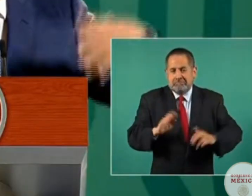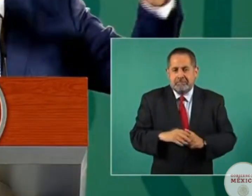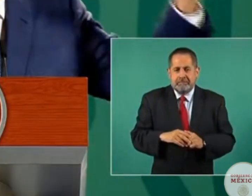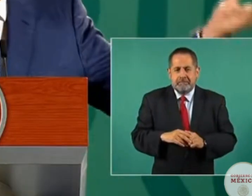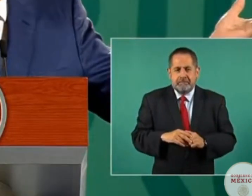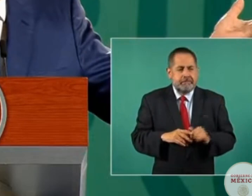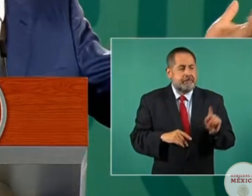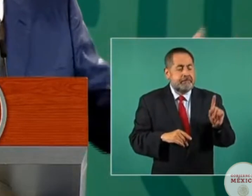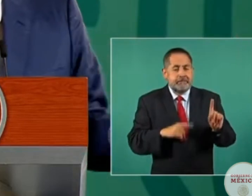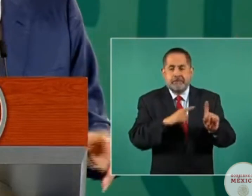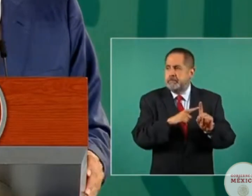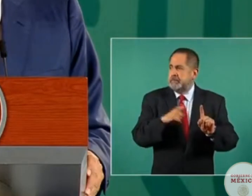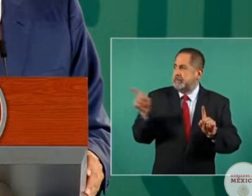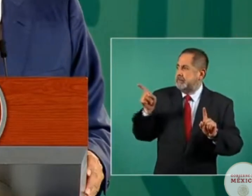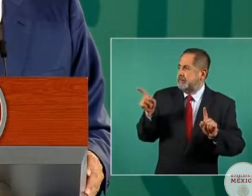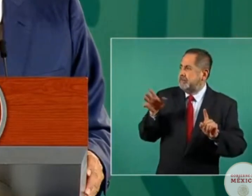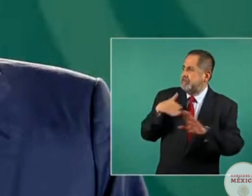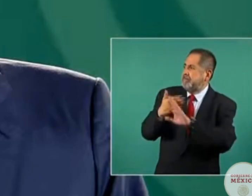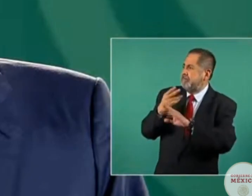la iba a librar.